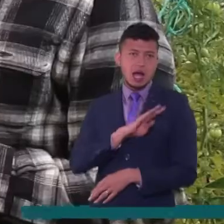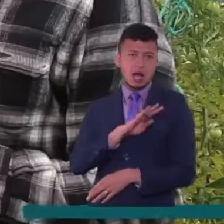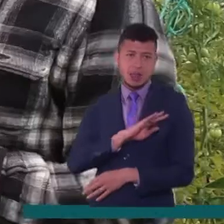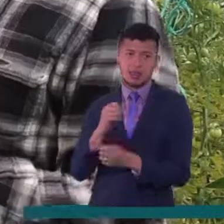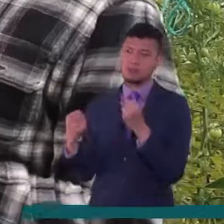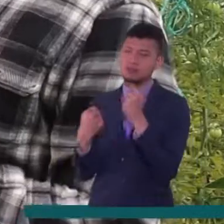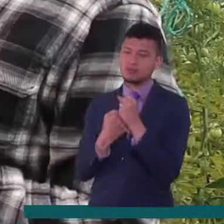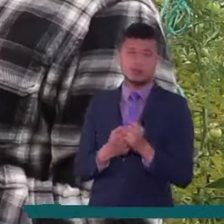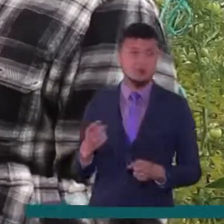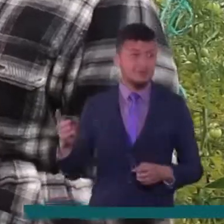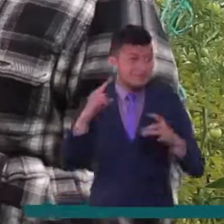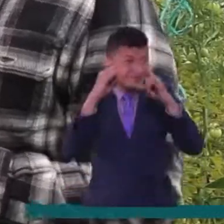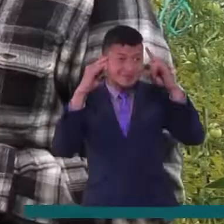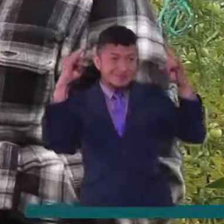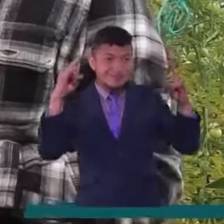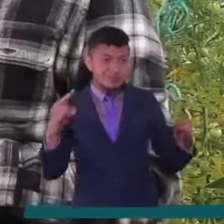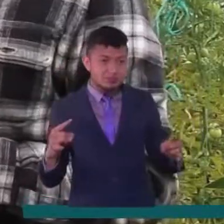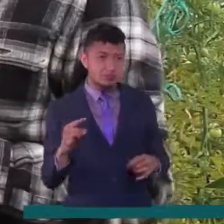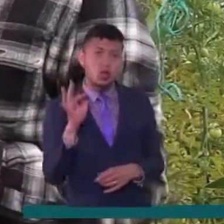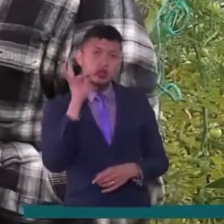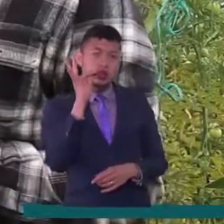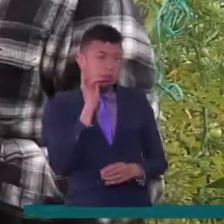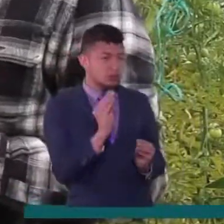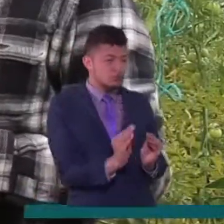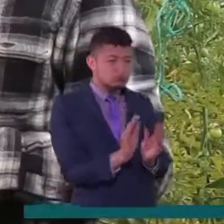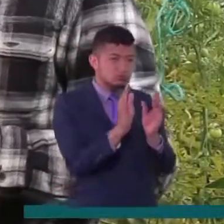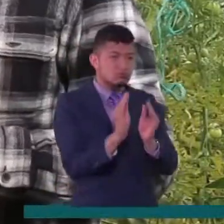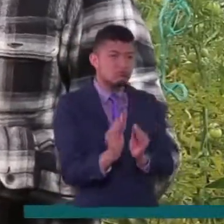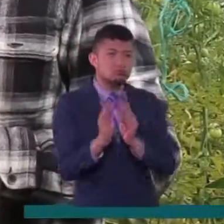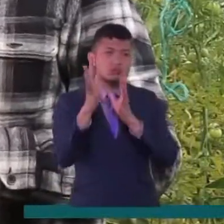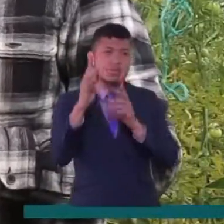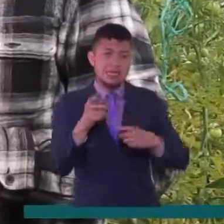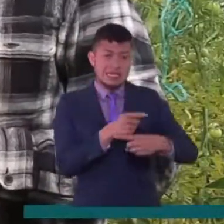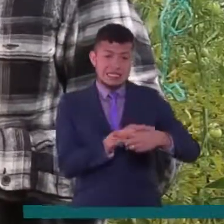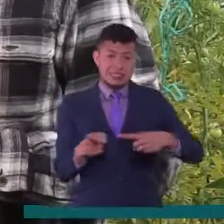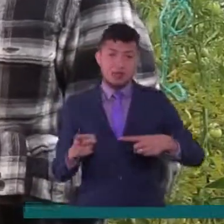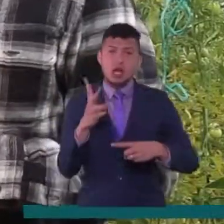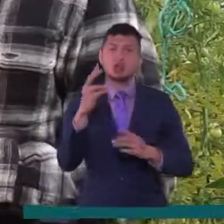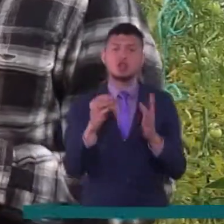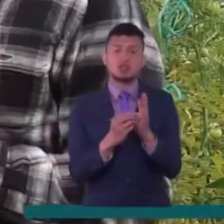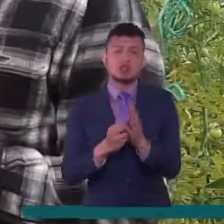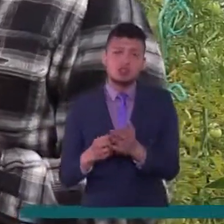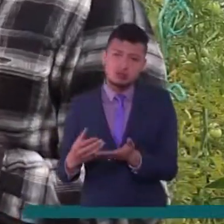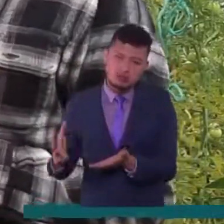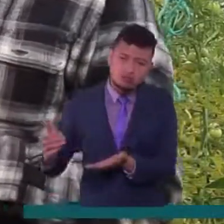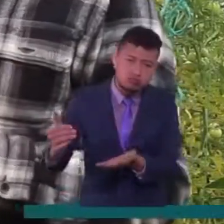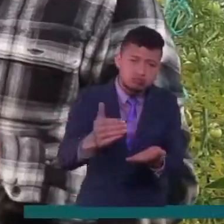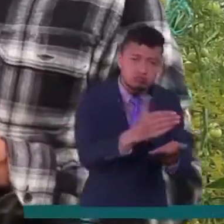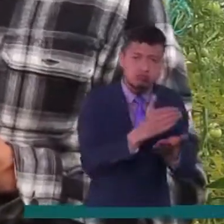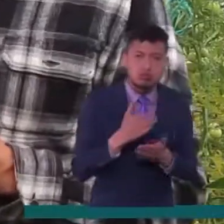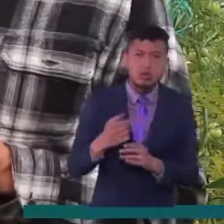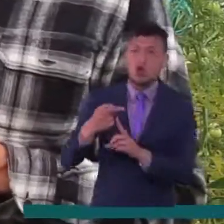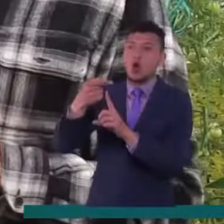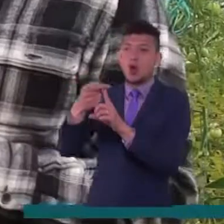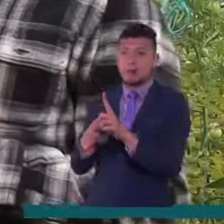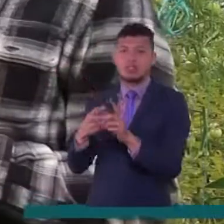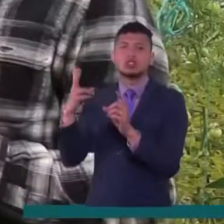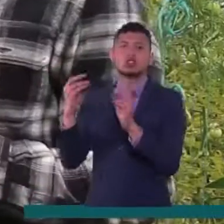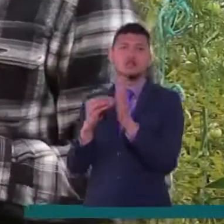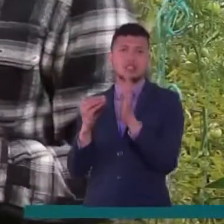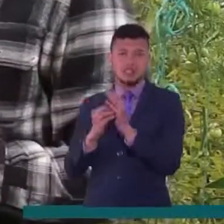alcalde. Este es el invernadero de Fernando Rodríguez. El tomate lo recoge dos veces a la semana para dos veces al